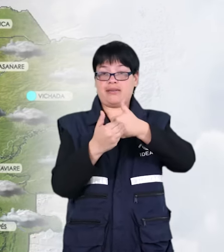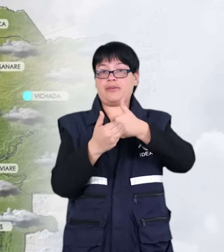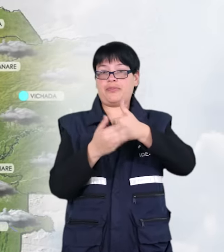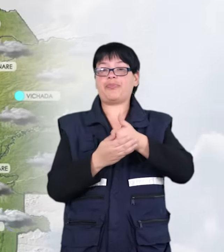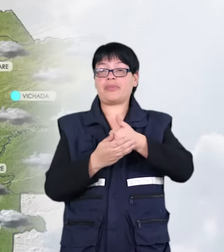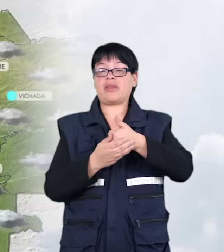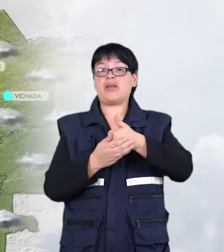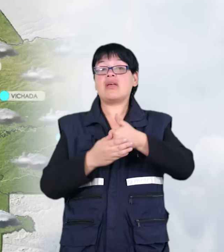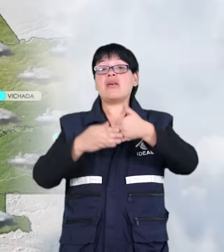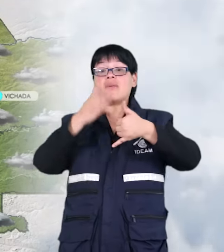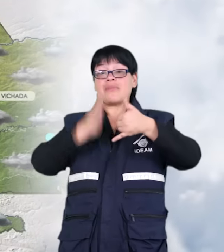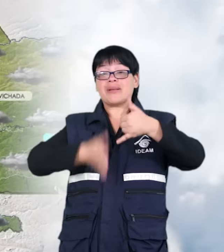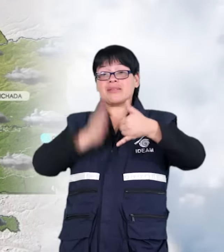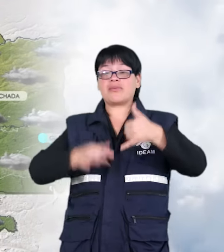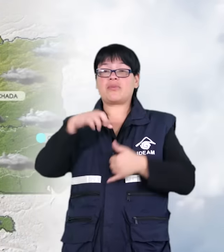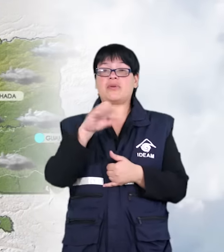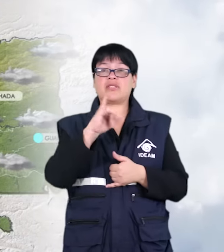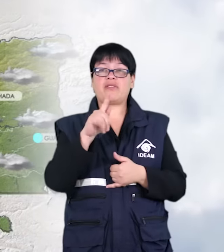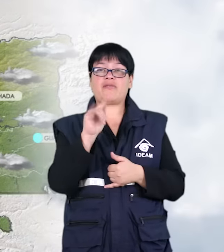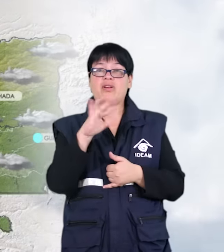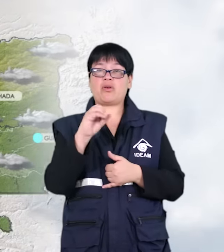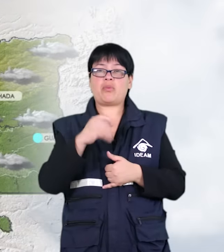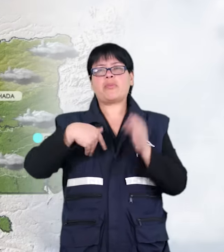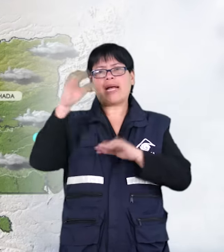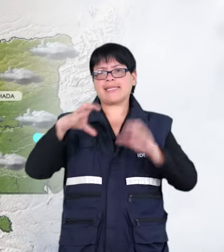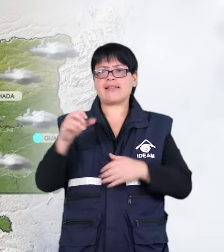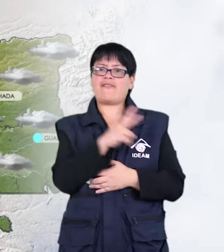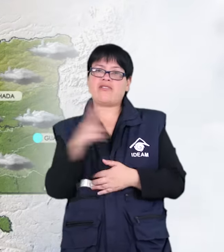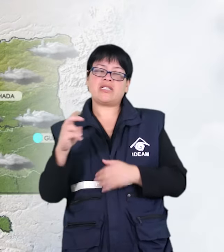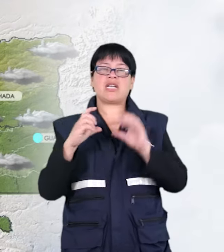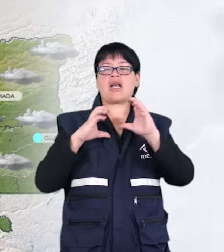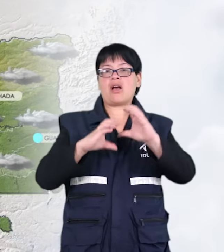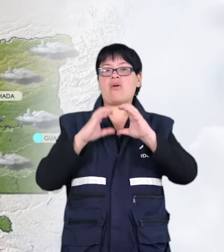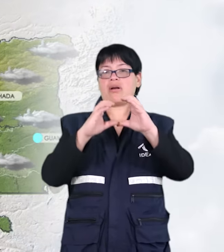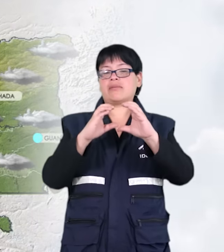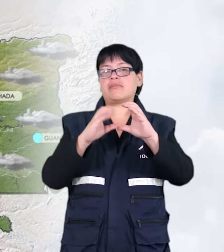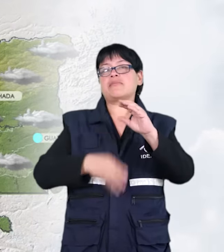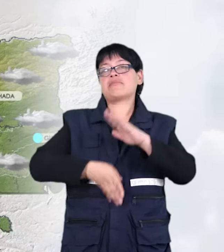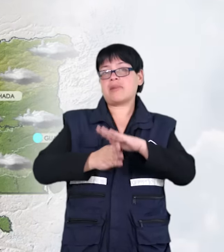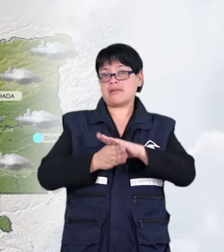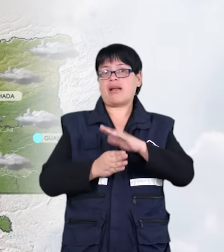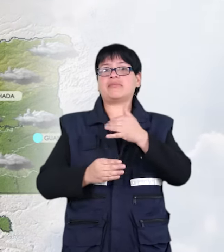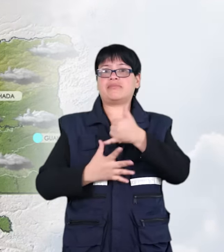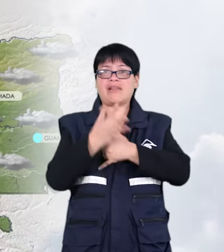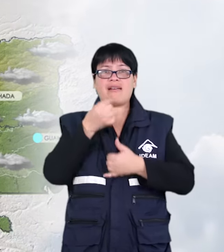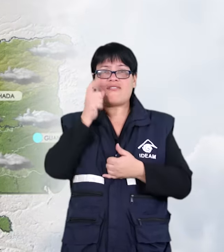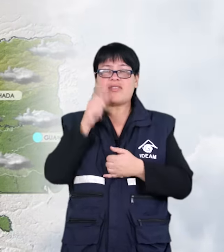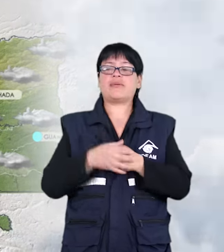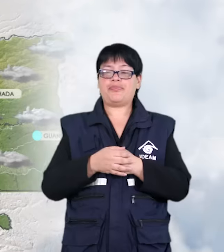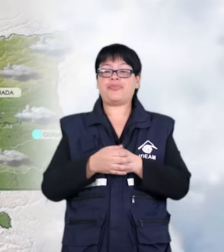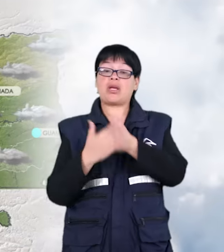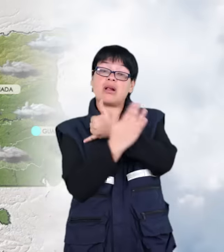Para la región pacífica persistirán las lluvias las de mayor intensidad en Valle del Cauca, Cauca, incluso con actividad eléctrica. Para la región